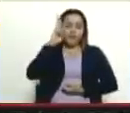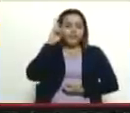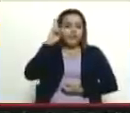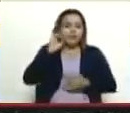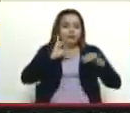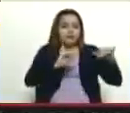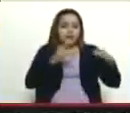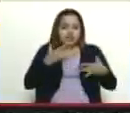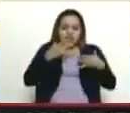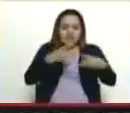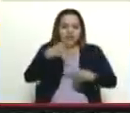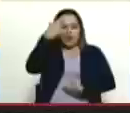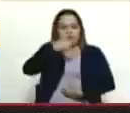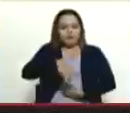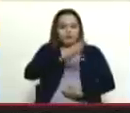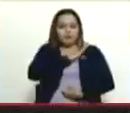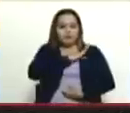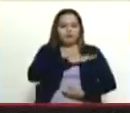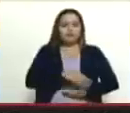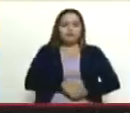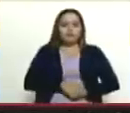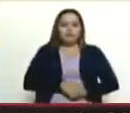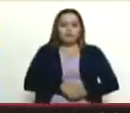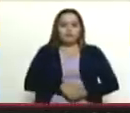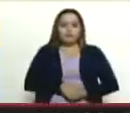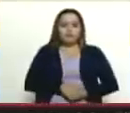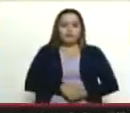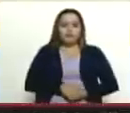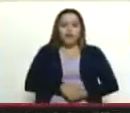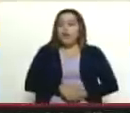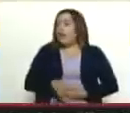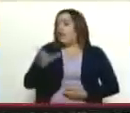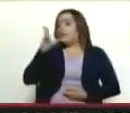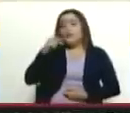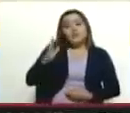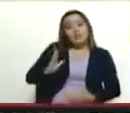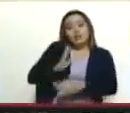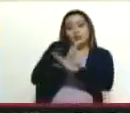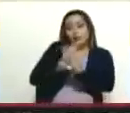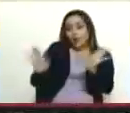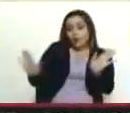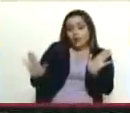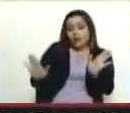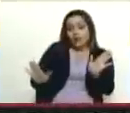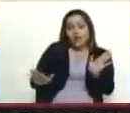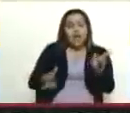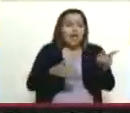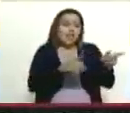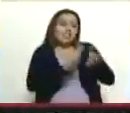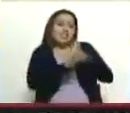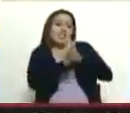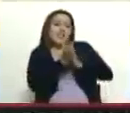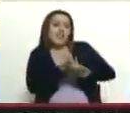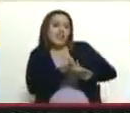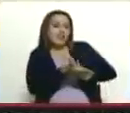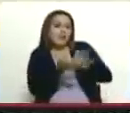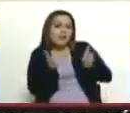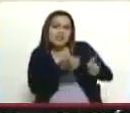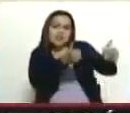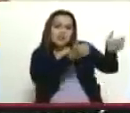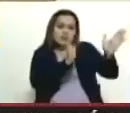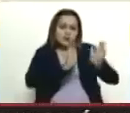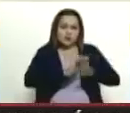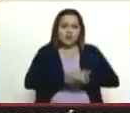el interés personal que puedan tener. No, que no hay sanciones. No, que se acabaron, ¿cómo se llaman?, las